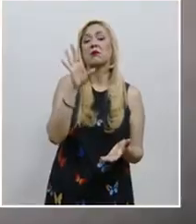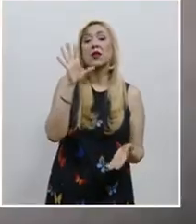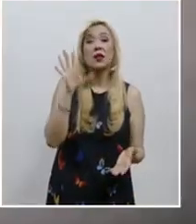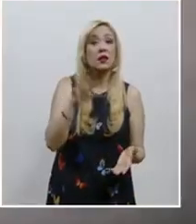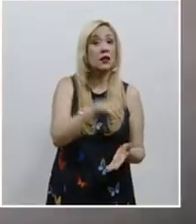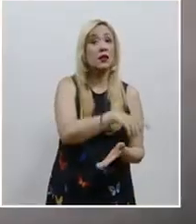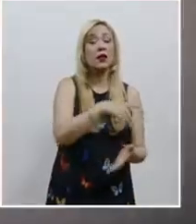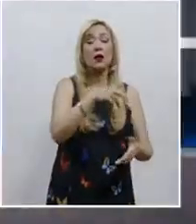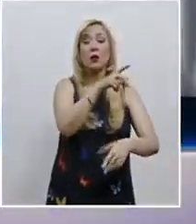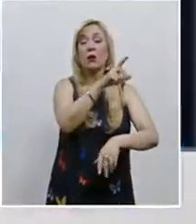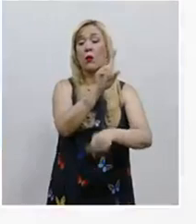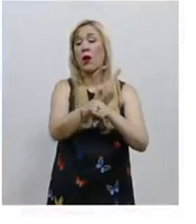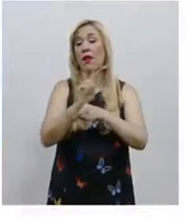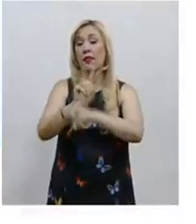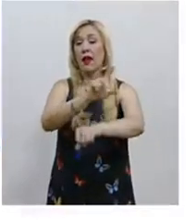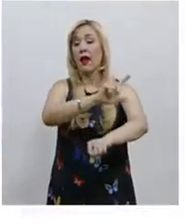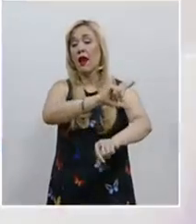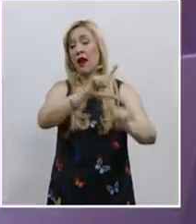delito.